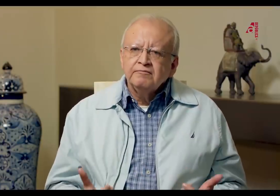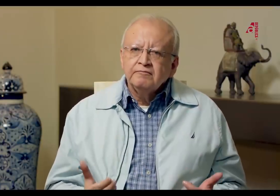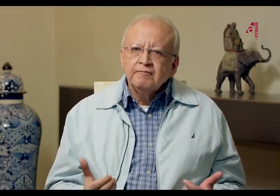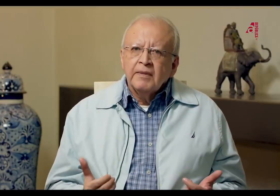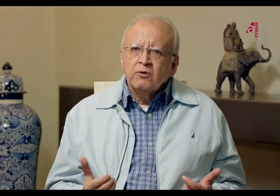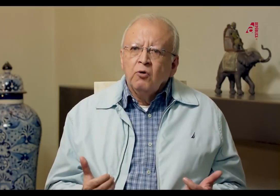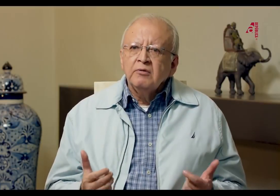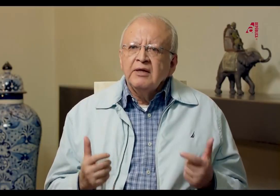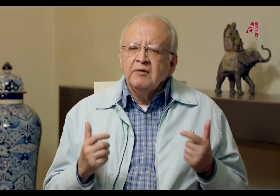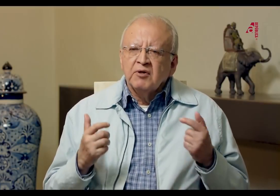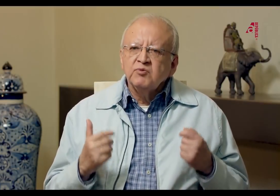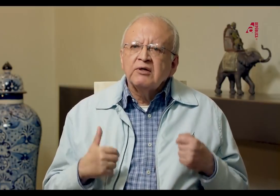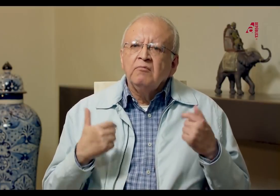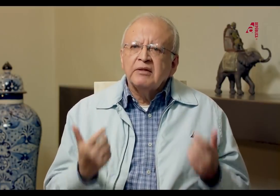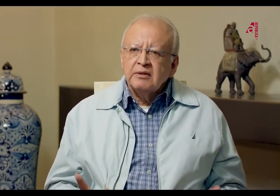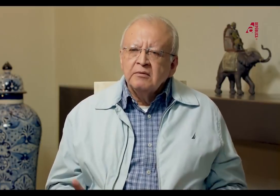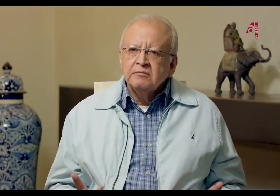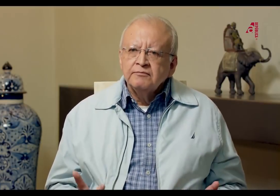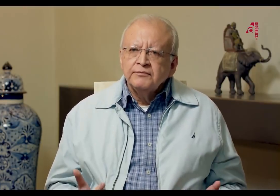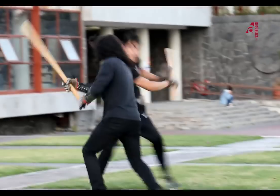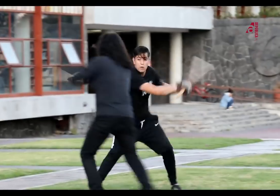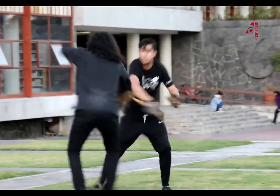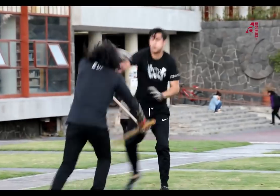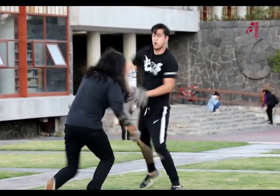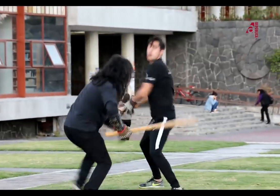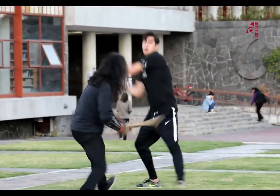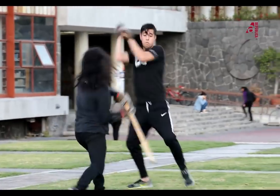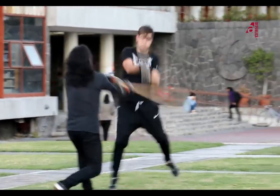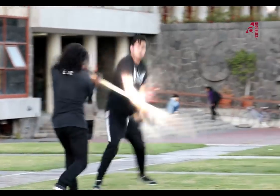1789 con el periodismo de combate.